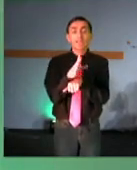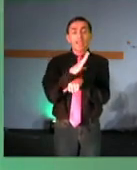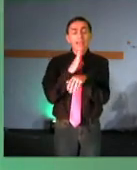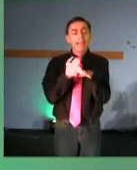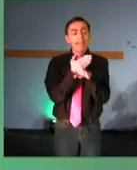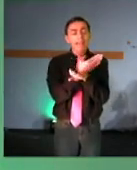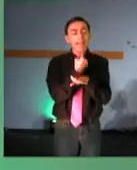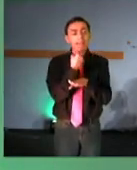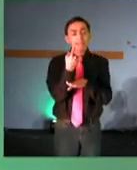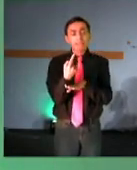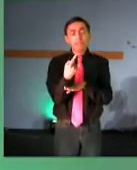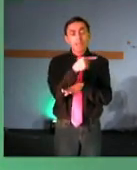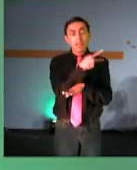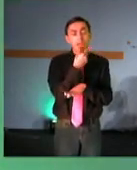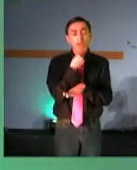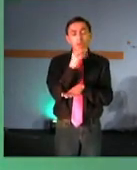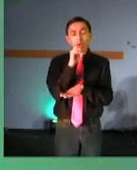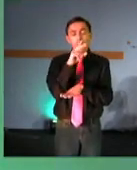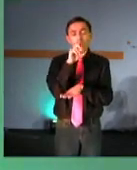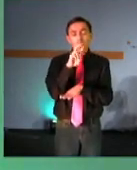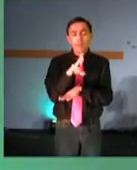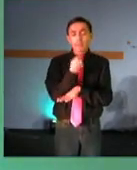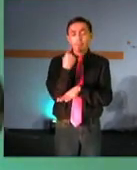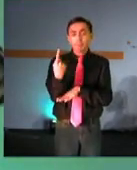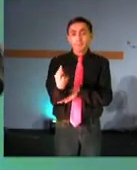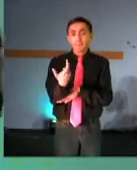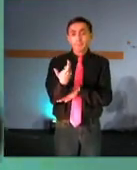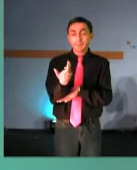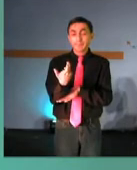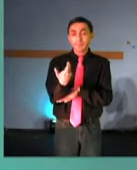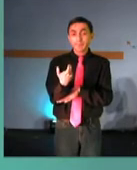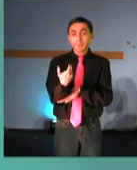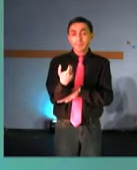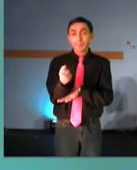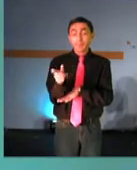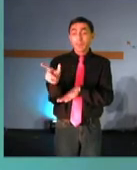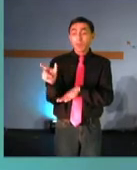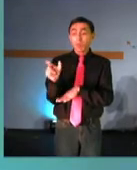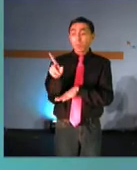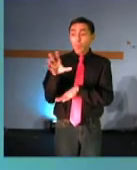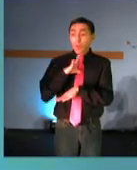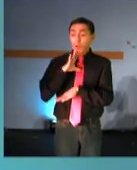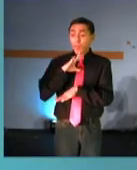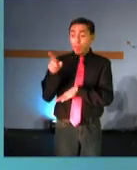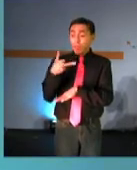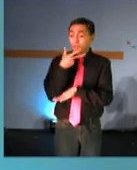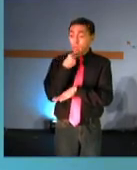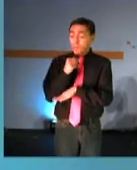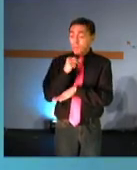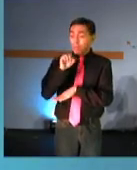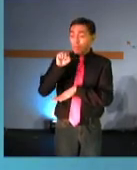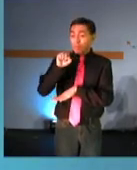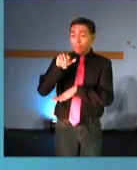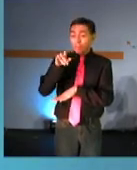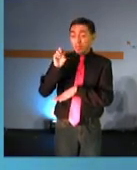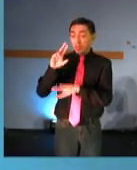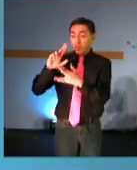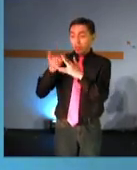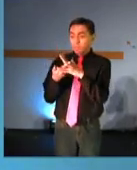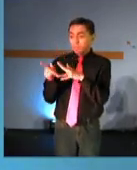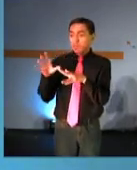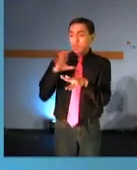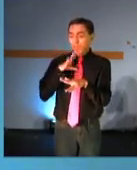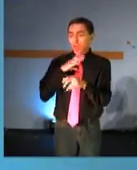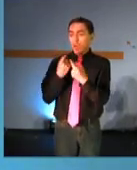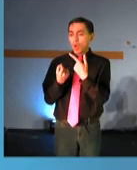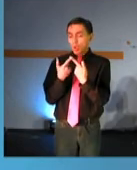decía Óscar, desde que Somoza asesina a Sandino, hay resistencia